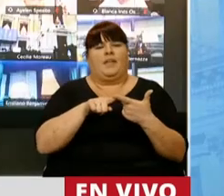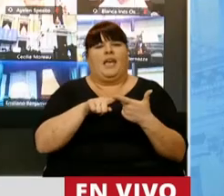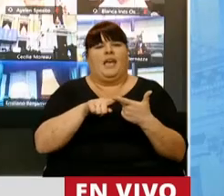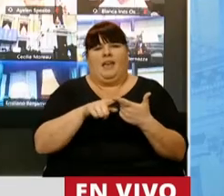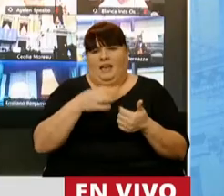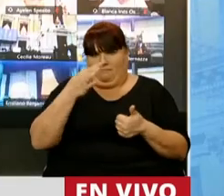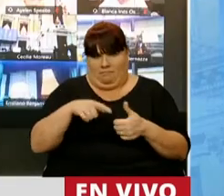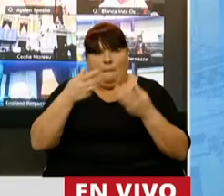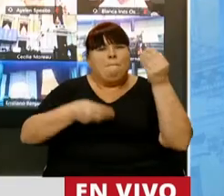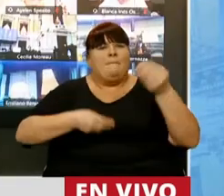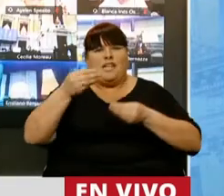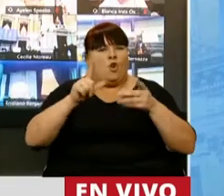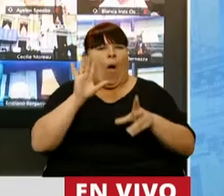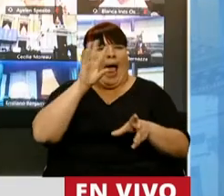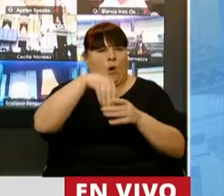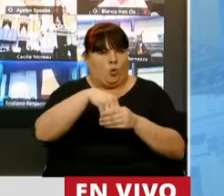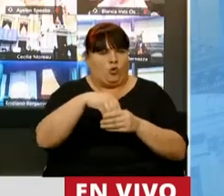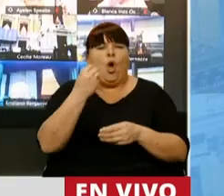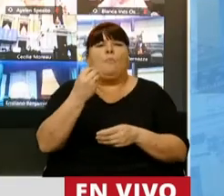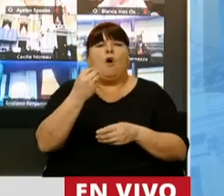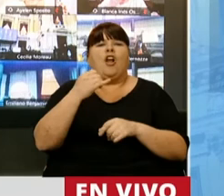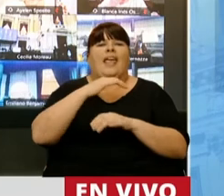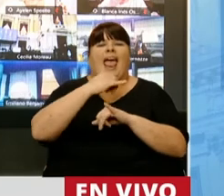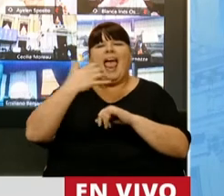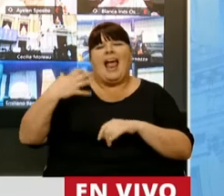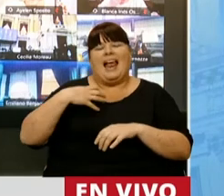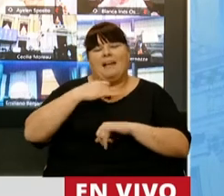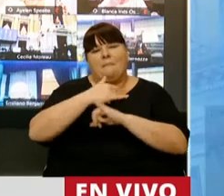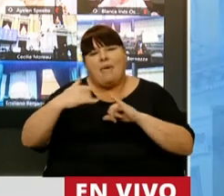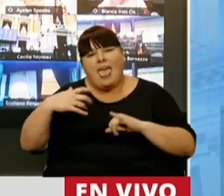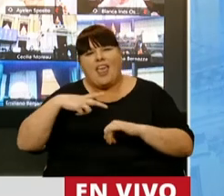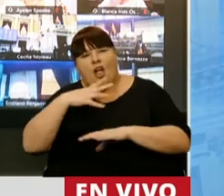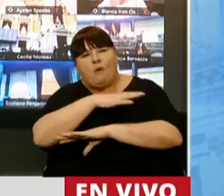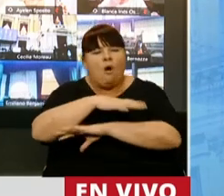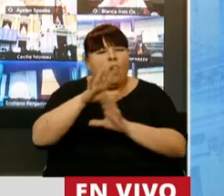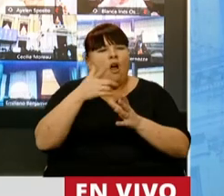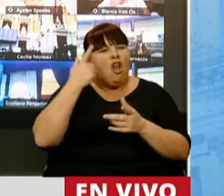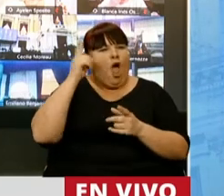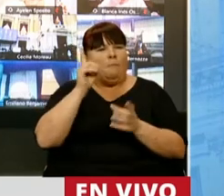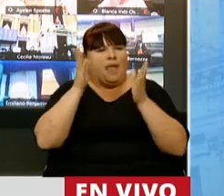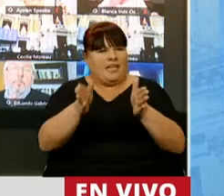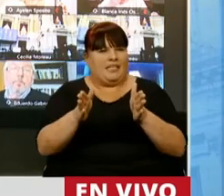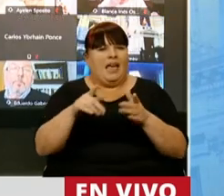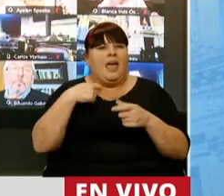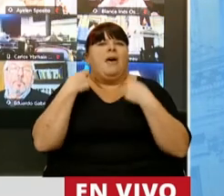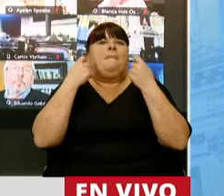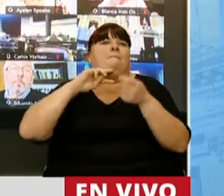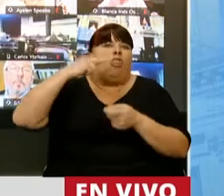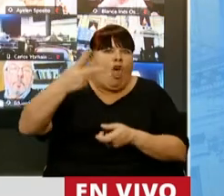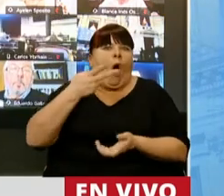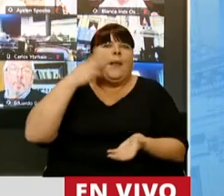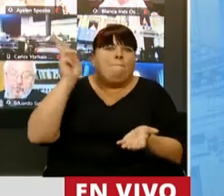inclusiva. Evidentemente este presupuesto no es inclusivo porque la clase media no se la tiene en cuenta, sino que encima se le crean